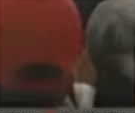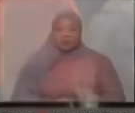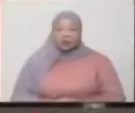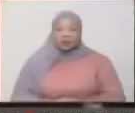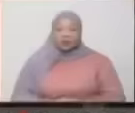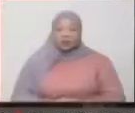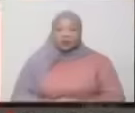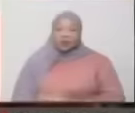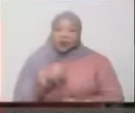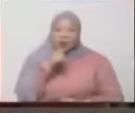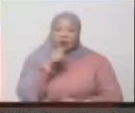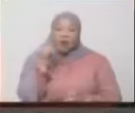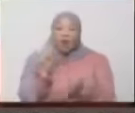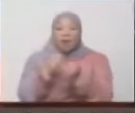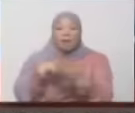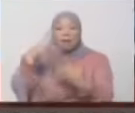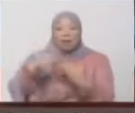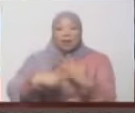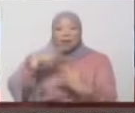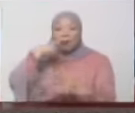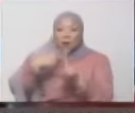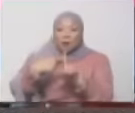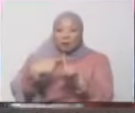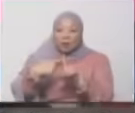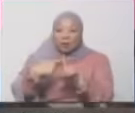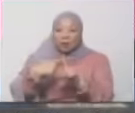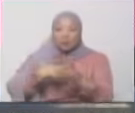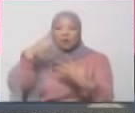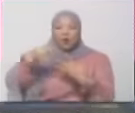en programa especial.